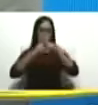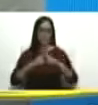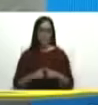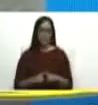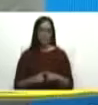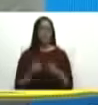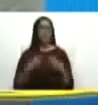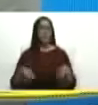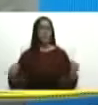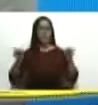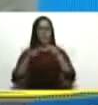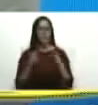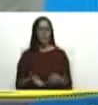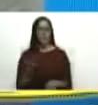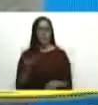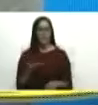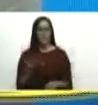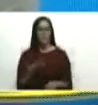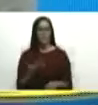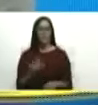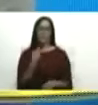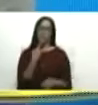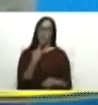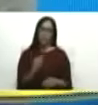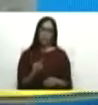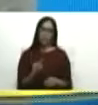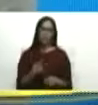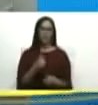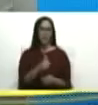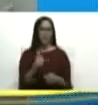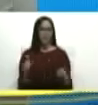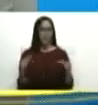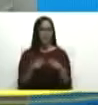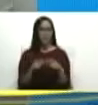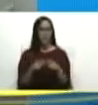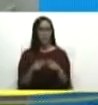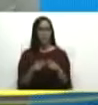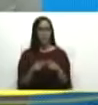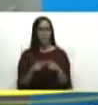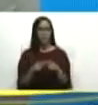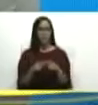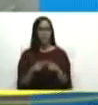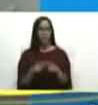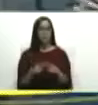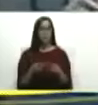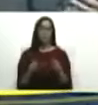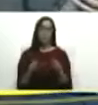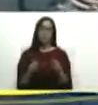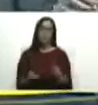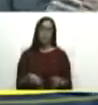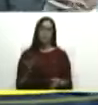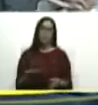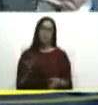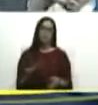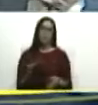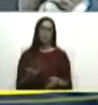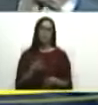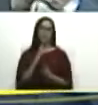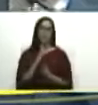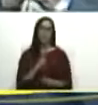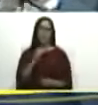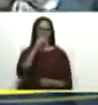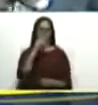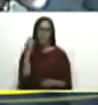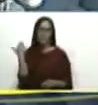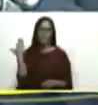un valor muy importante, se los digo en cada reunión, son súper importantes en la forma de rendir cuentas. El año